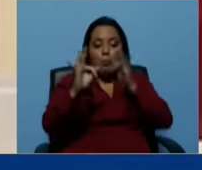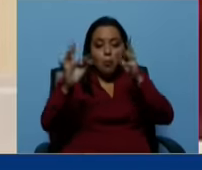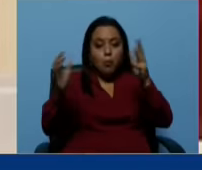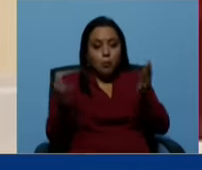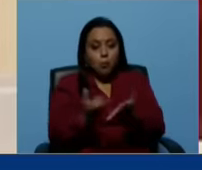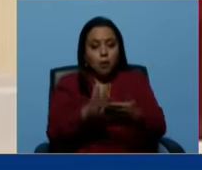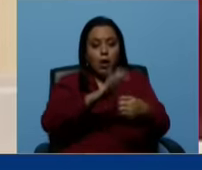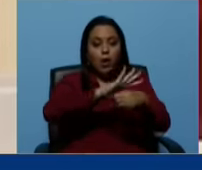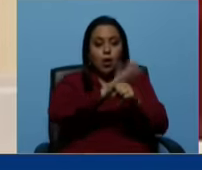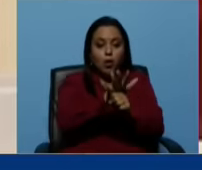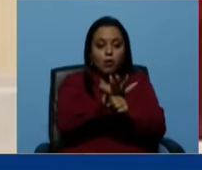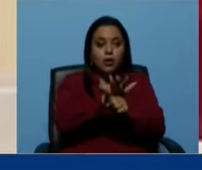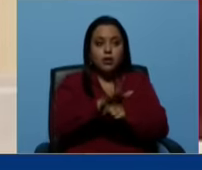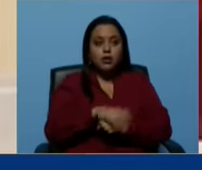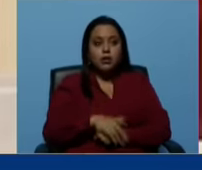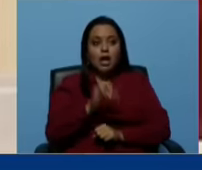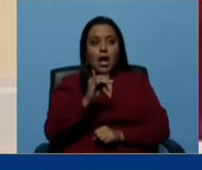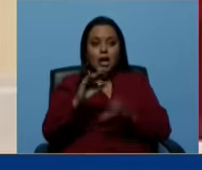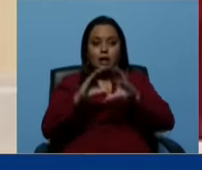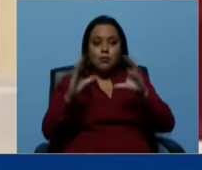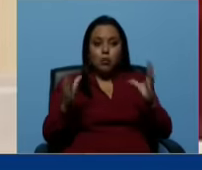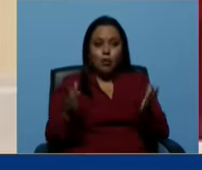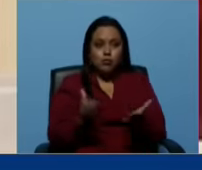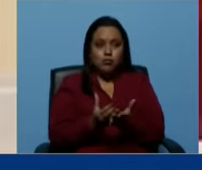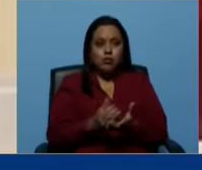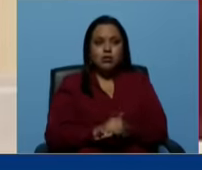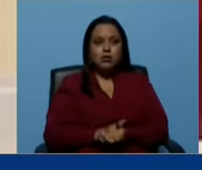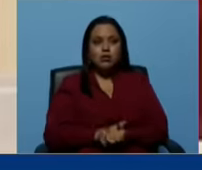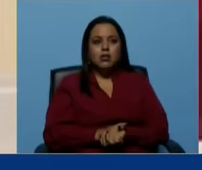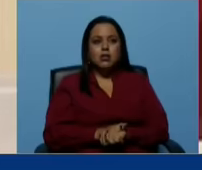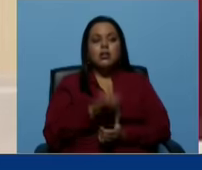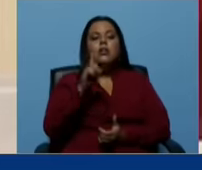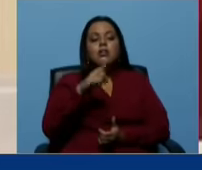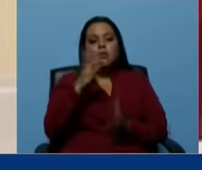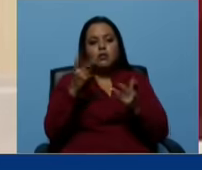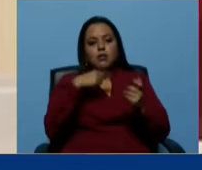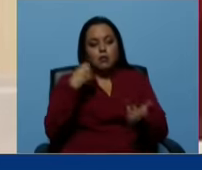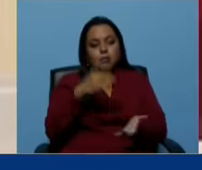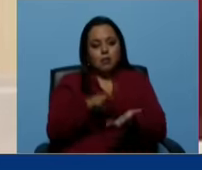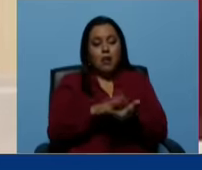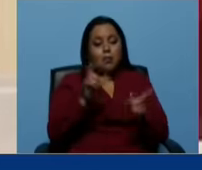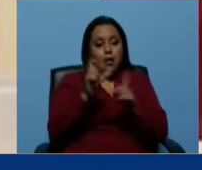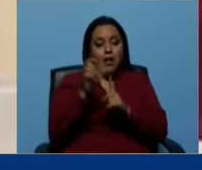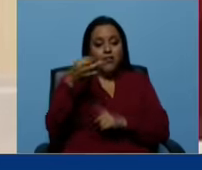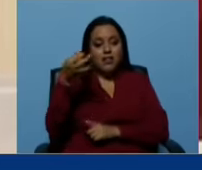coronavirus, quedaron así en el mundo, y de mortalidad. Palabra cierta.